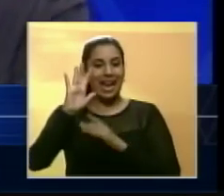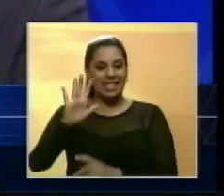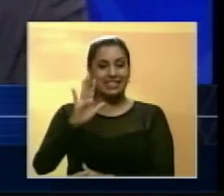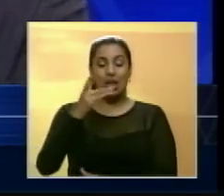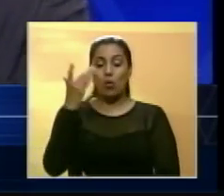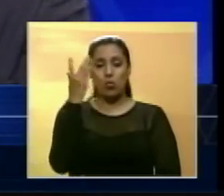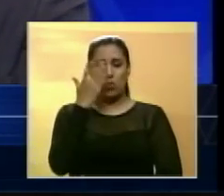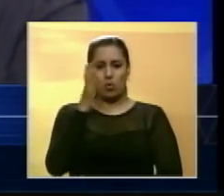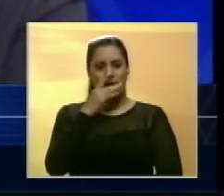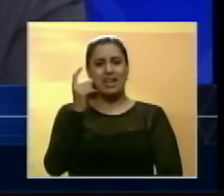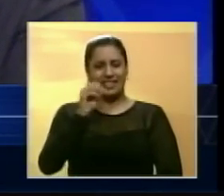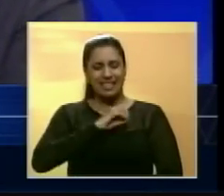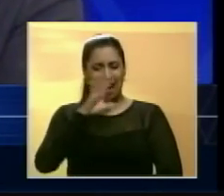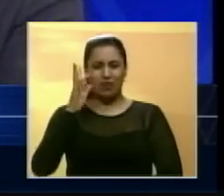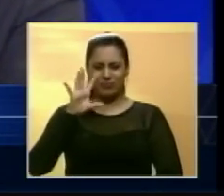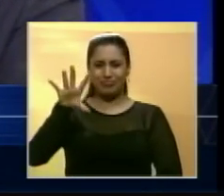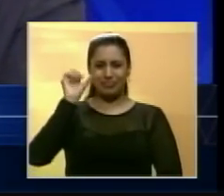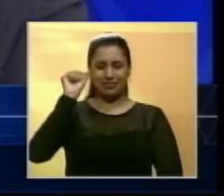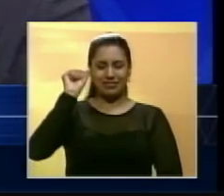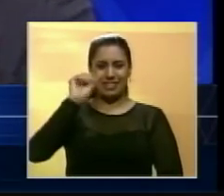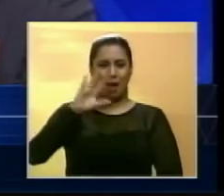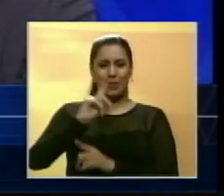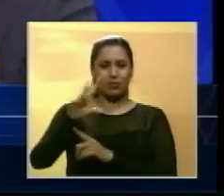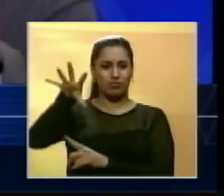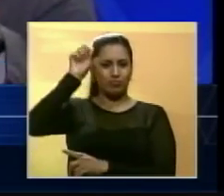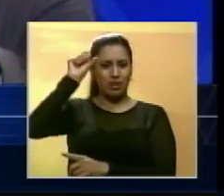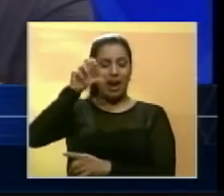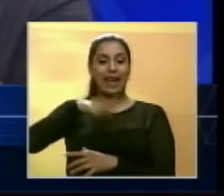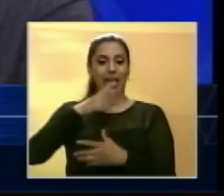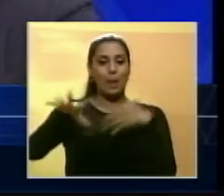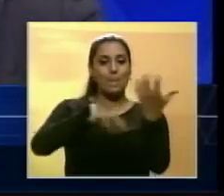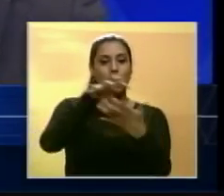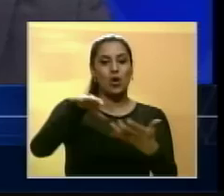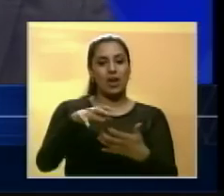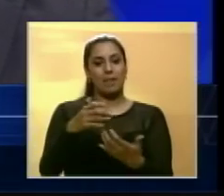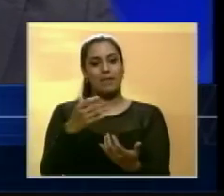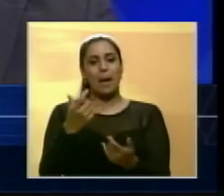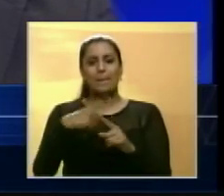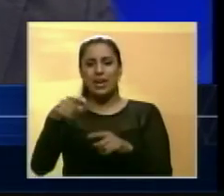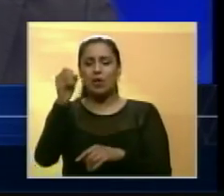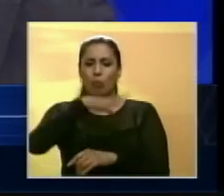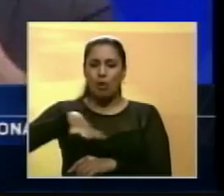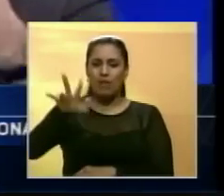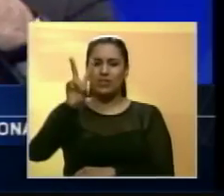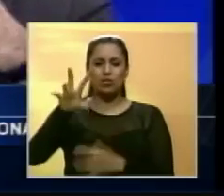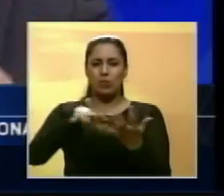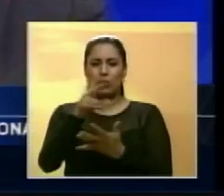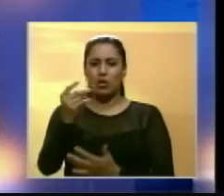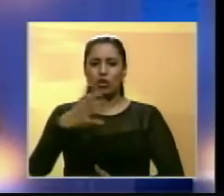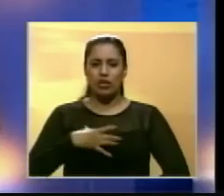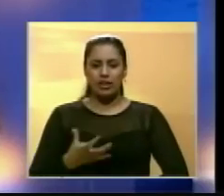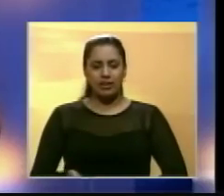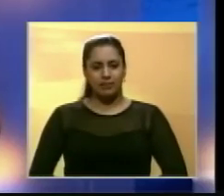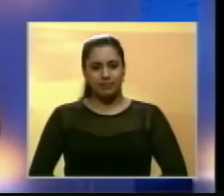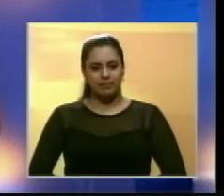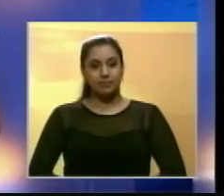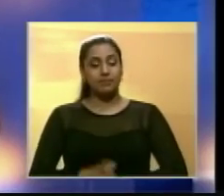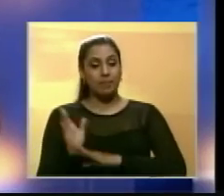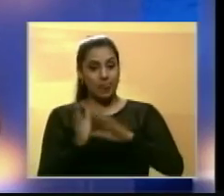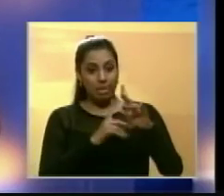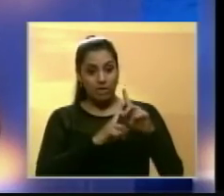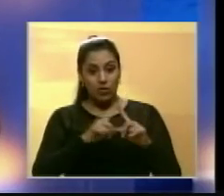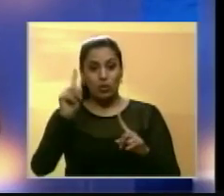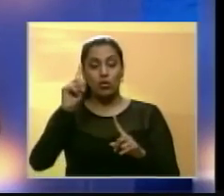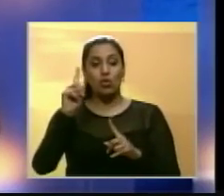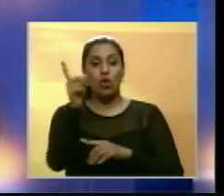sin duda lo que nos va a llevar es al camino de la confrontación. Y eso no es lo que quiere el pueblo venezolano. Los gobiernos